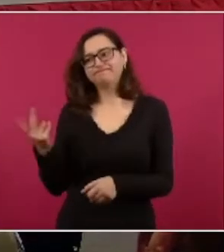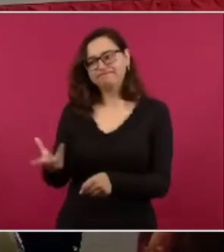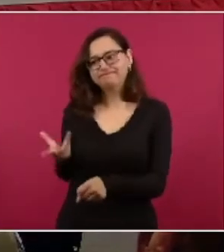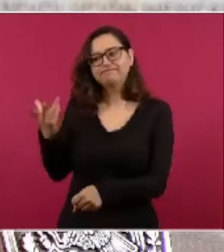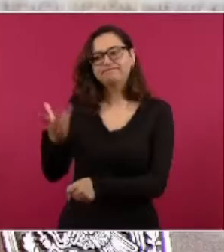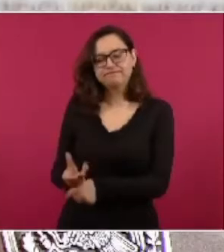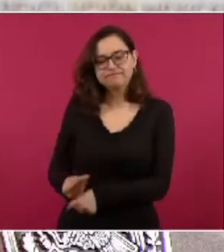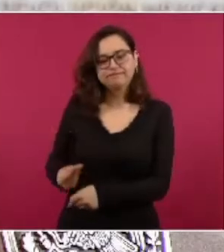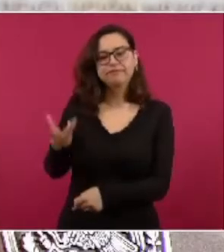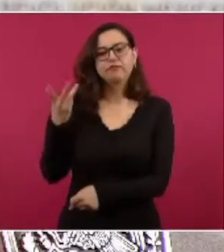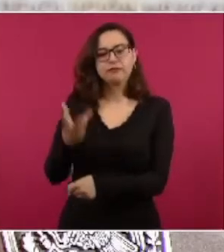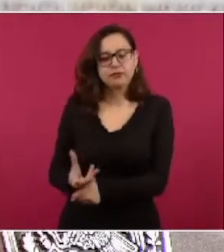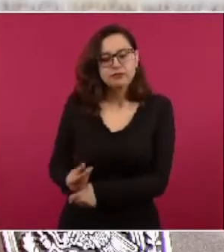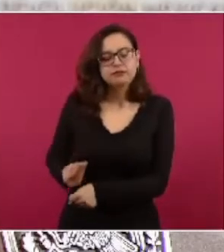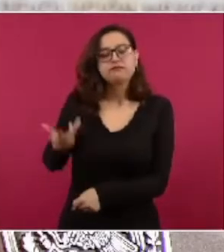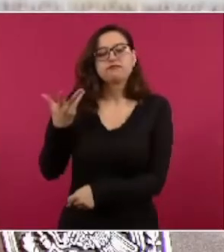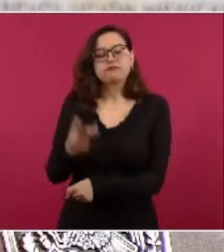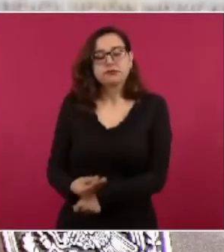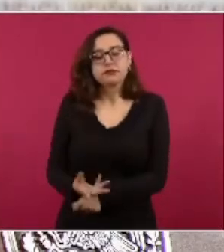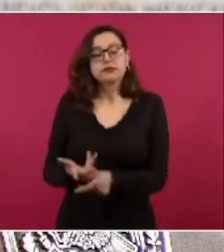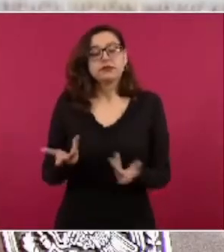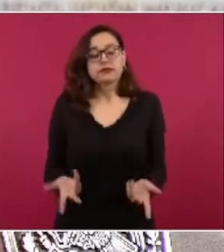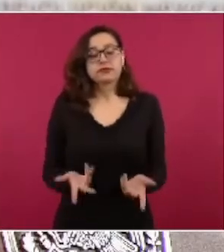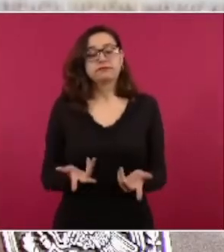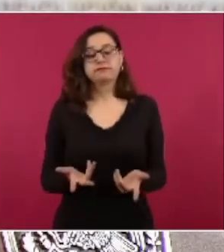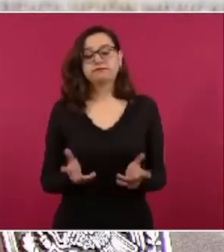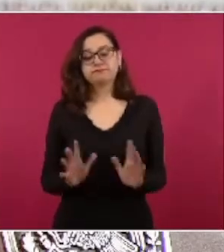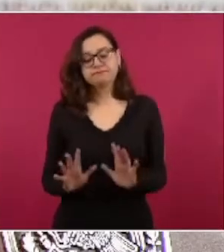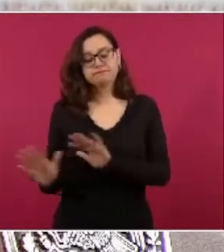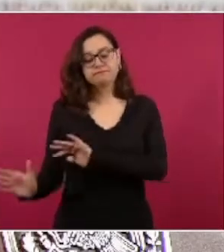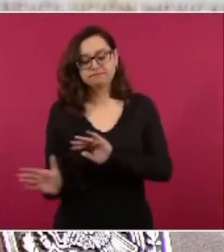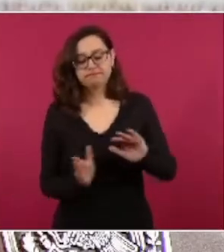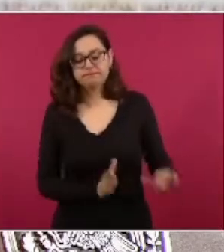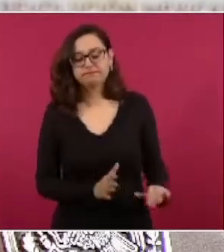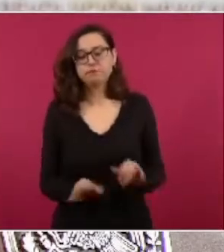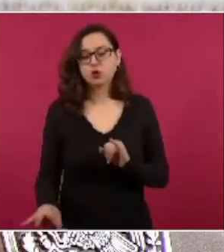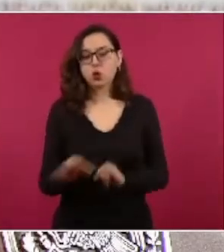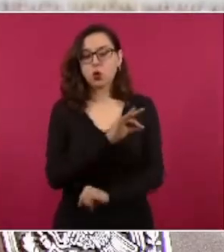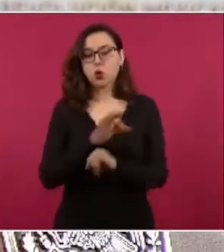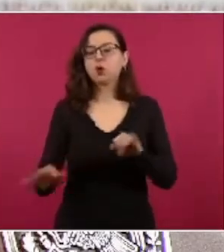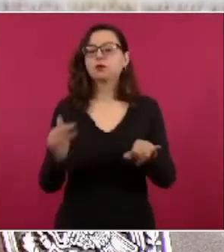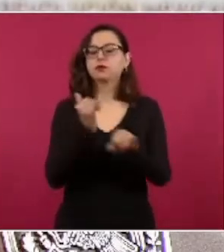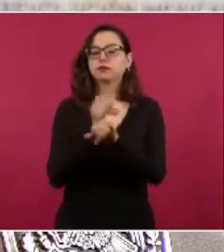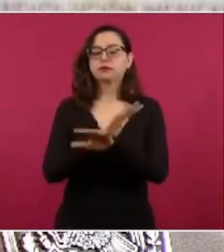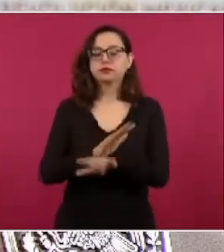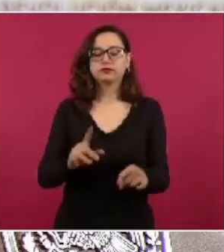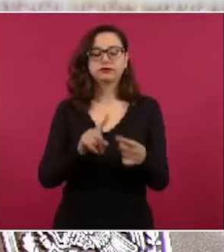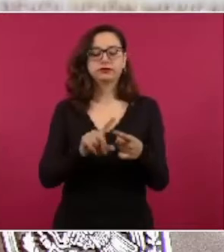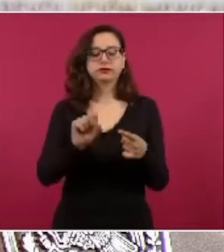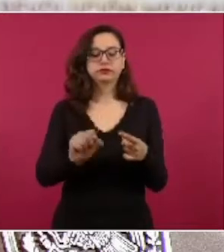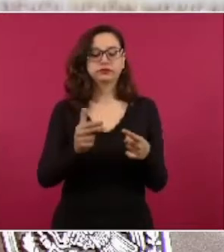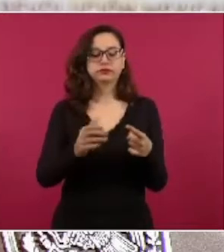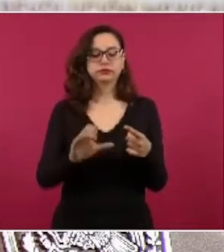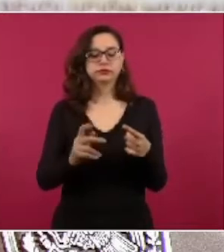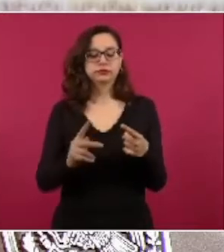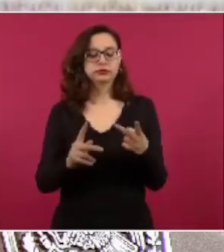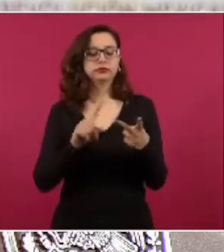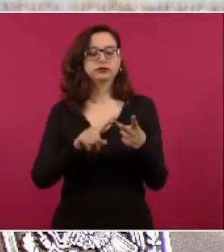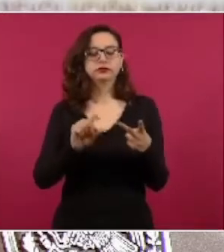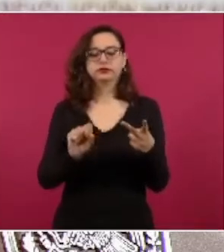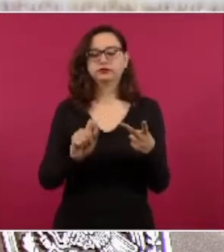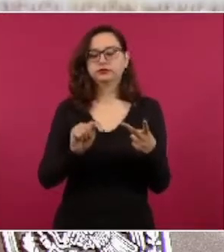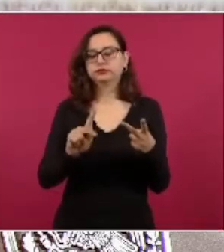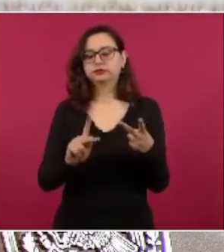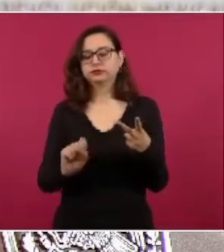que después de varios meses de trabajo con todas las dependencias, Secretaría de Hacienda, del Trabajo, de Gobernación, la